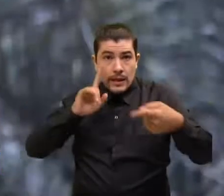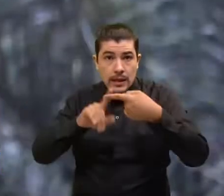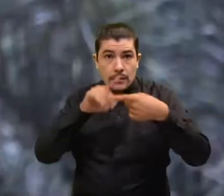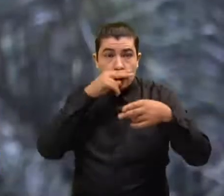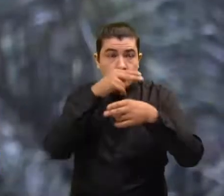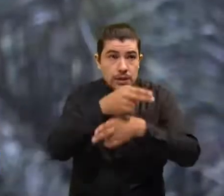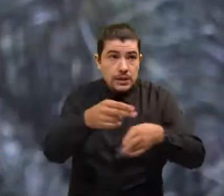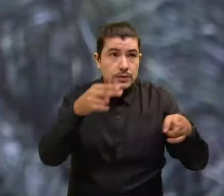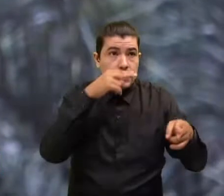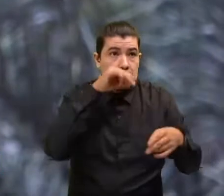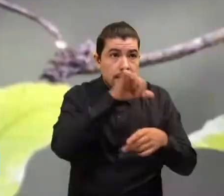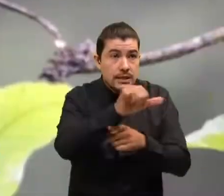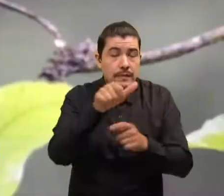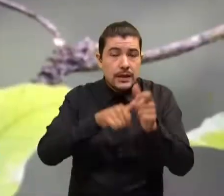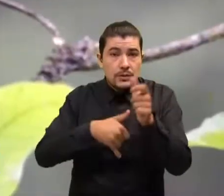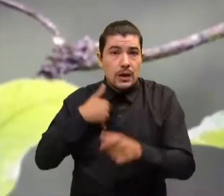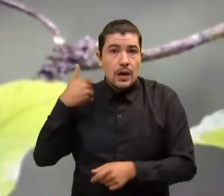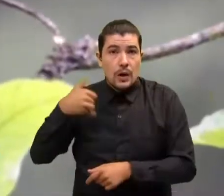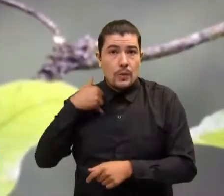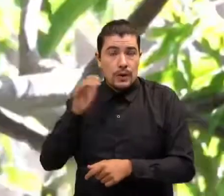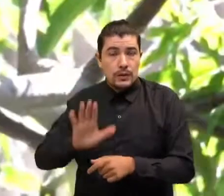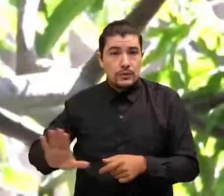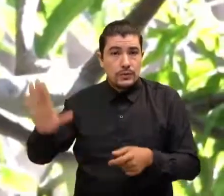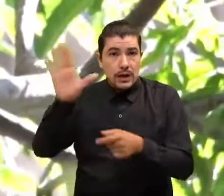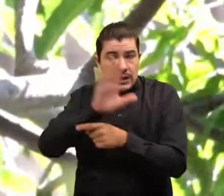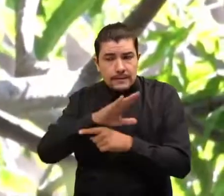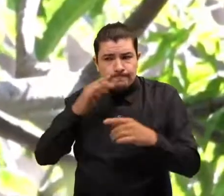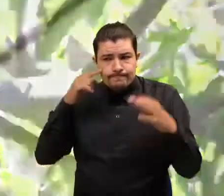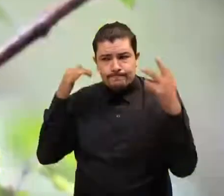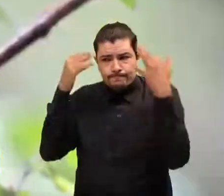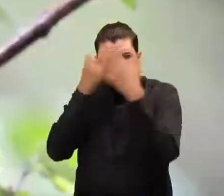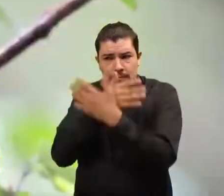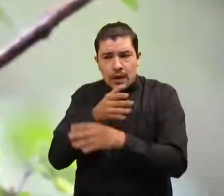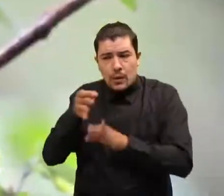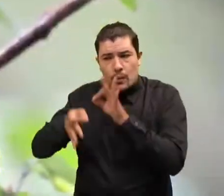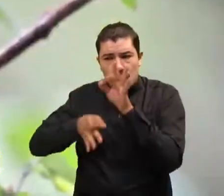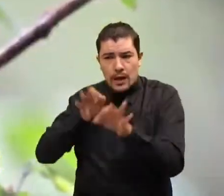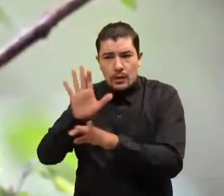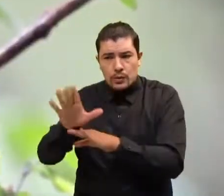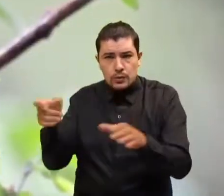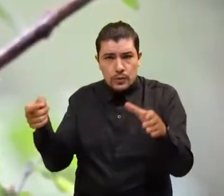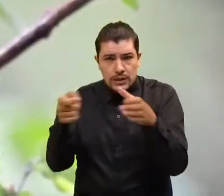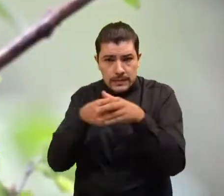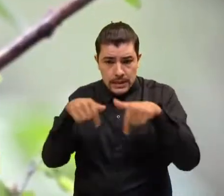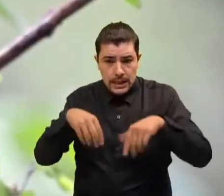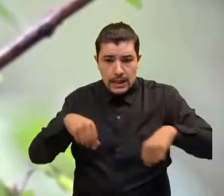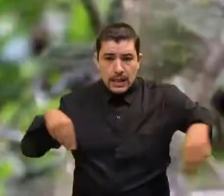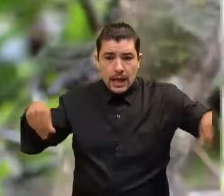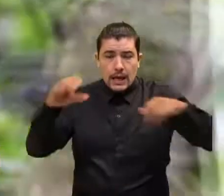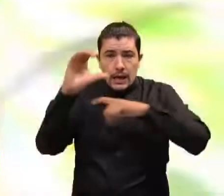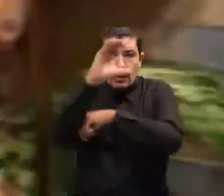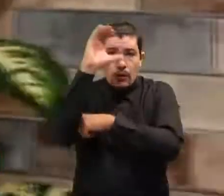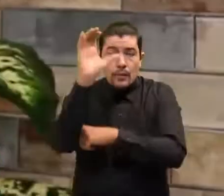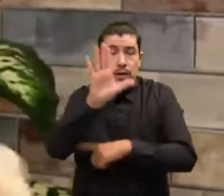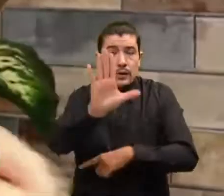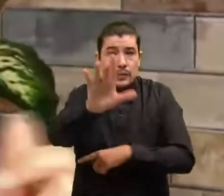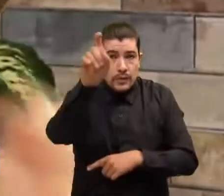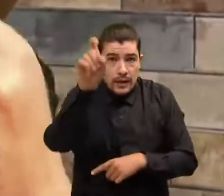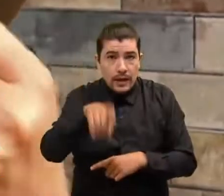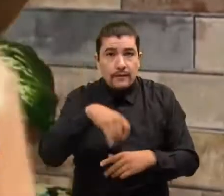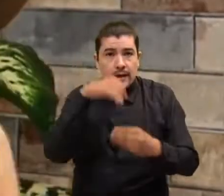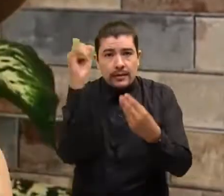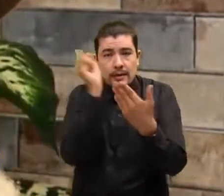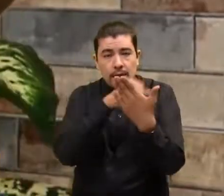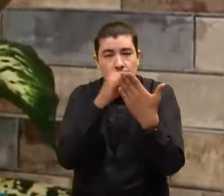del avistamiento y el cuidado de las diferentes especies que guardan nuestras tierras colombianas. Deben hacer un dibujo y en ese